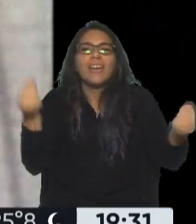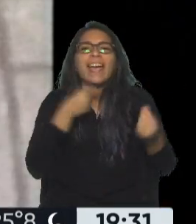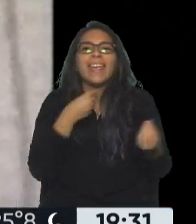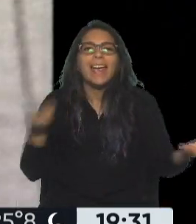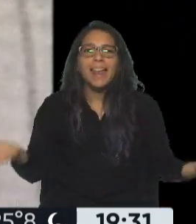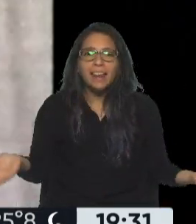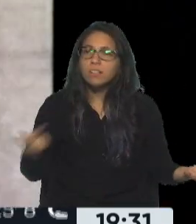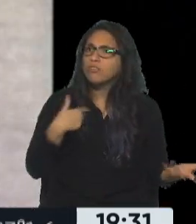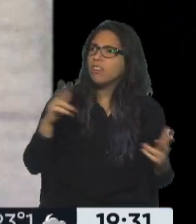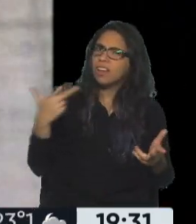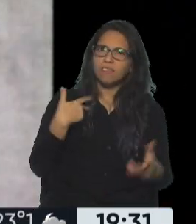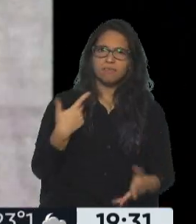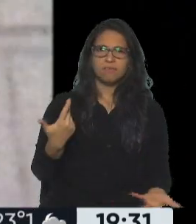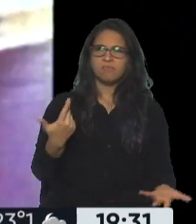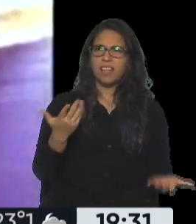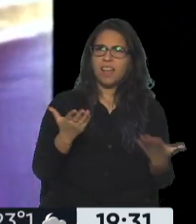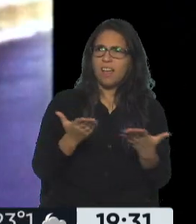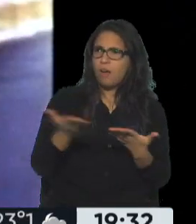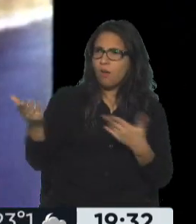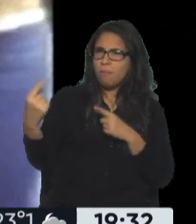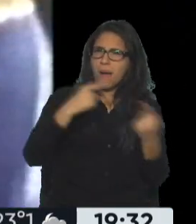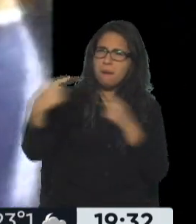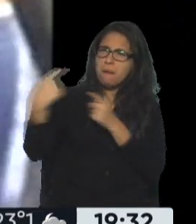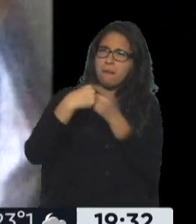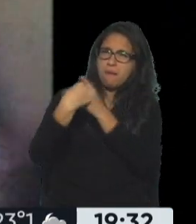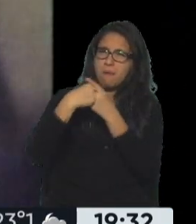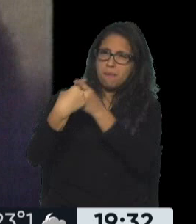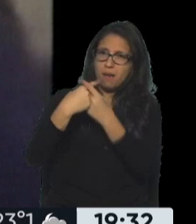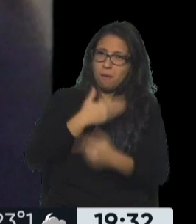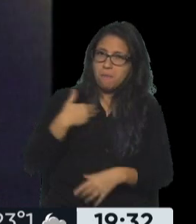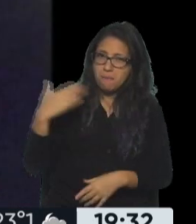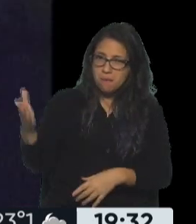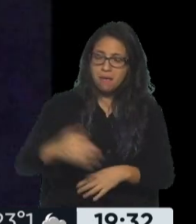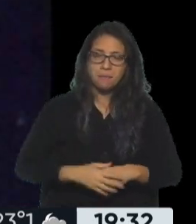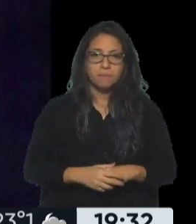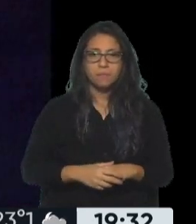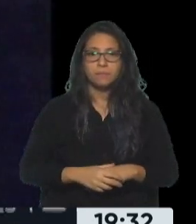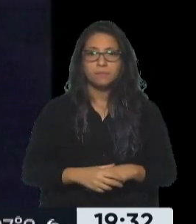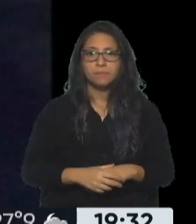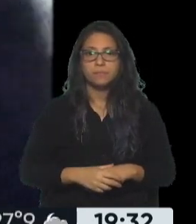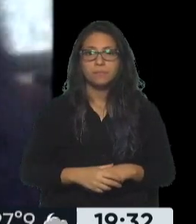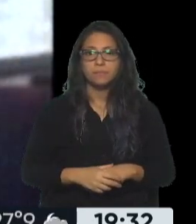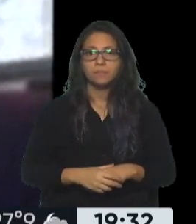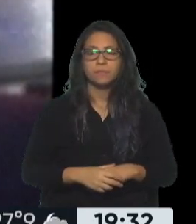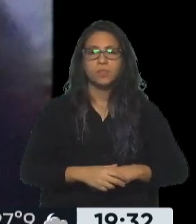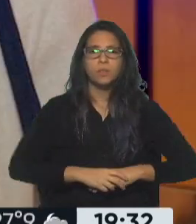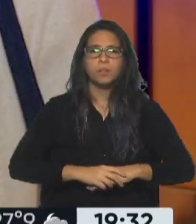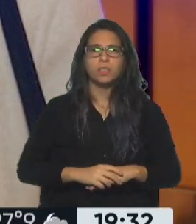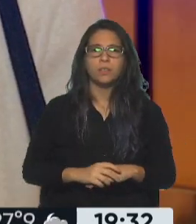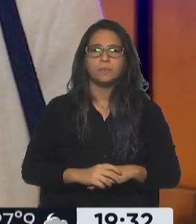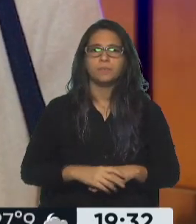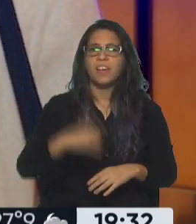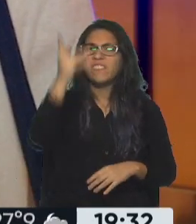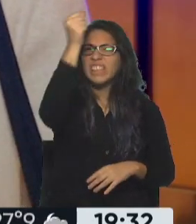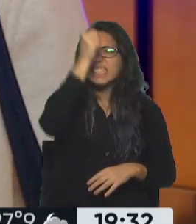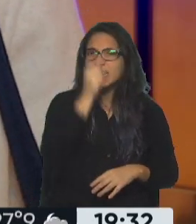y yo decía estudiamos vos estudiarás bueno unas peleas Terribles mi madre habla con mi padre los fines de semana